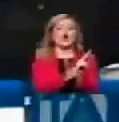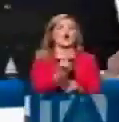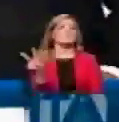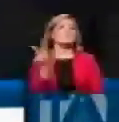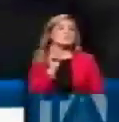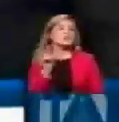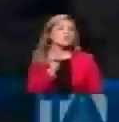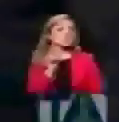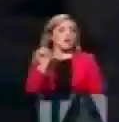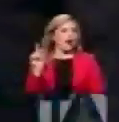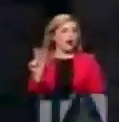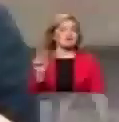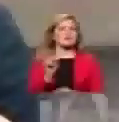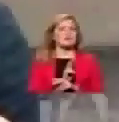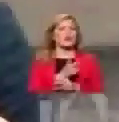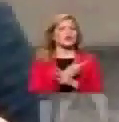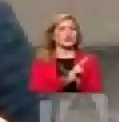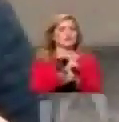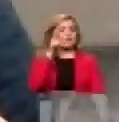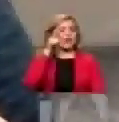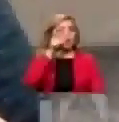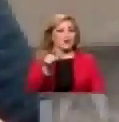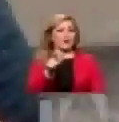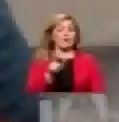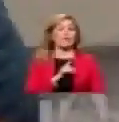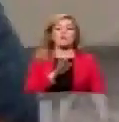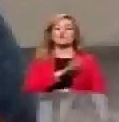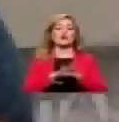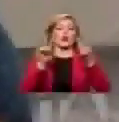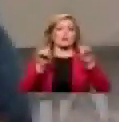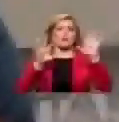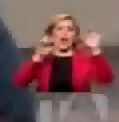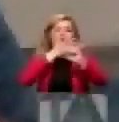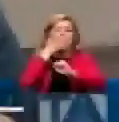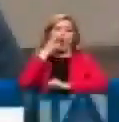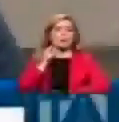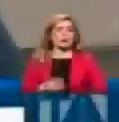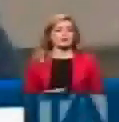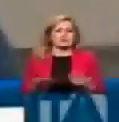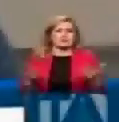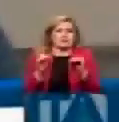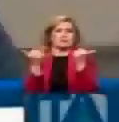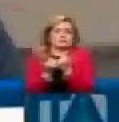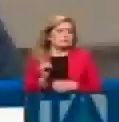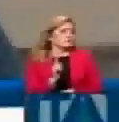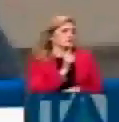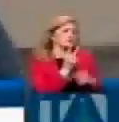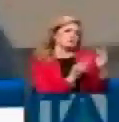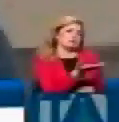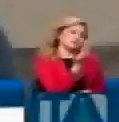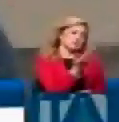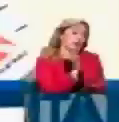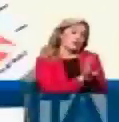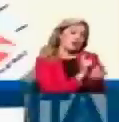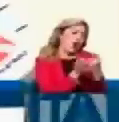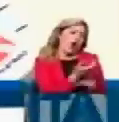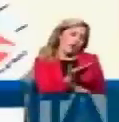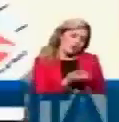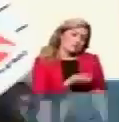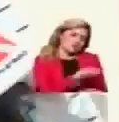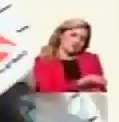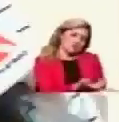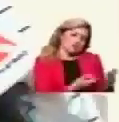activista político Fernando Balda. ¿En dónde se ha visto que un asambleísta esté visitando a alguien para ofrecerle algo a cambio de que cambie su testimonio? Es